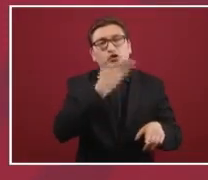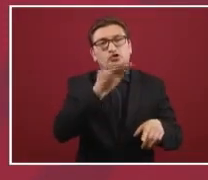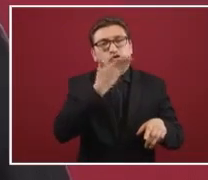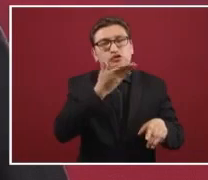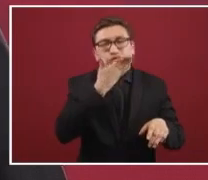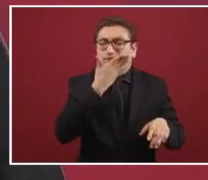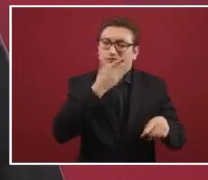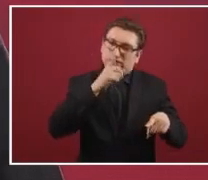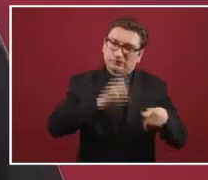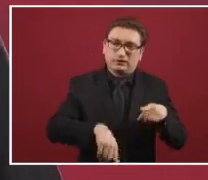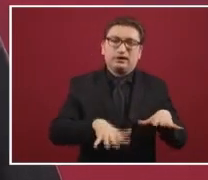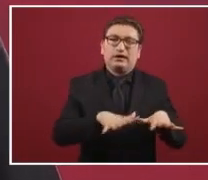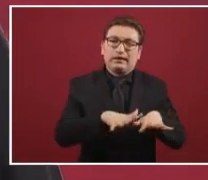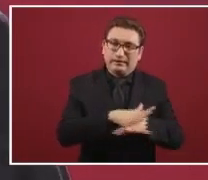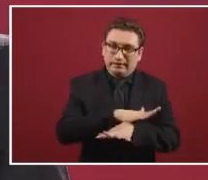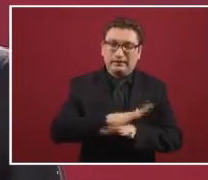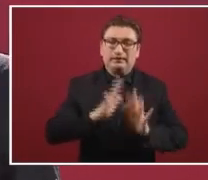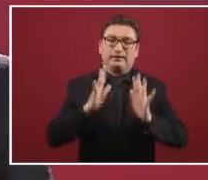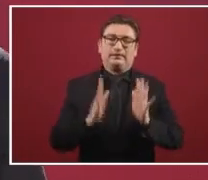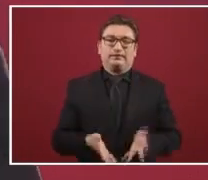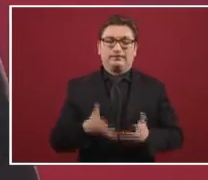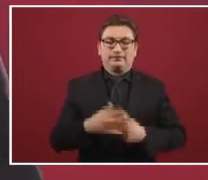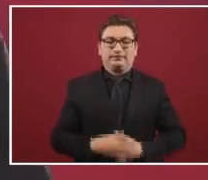cambió. O sea,